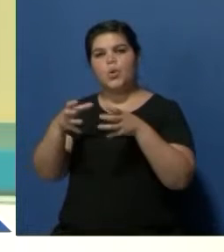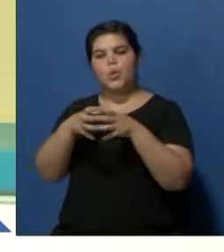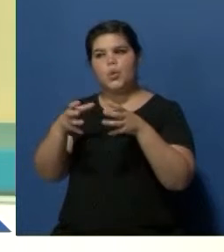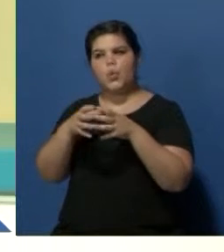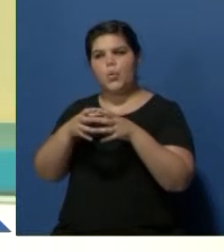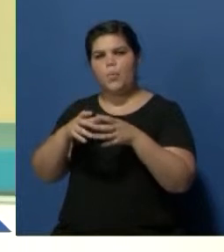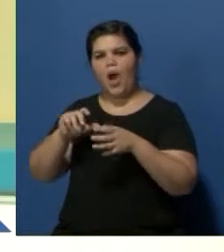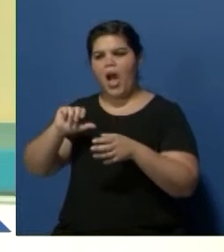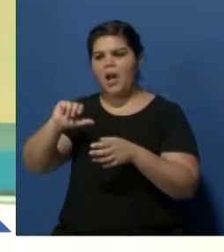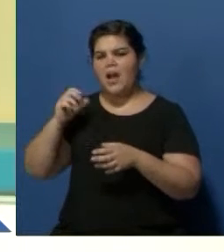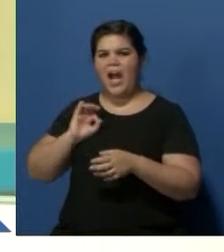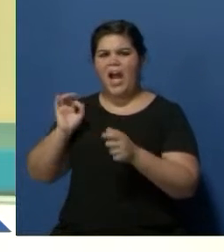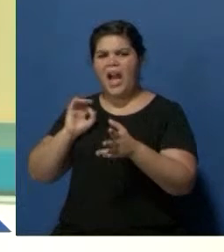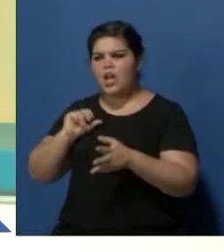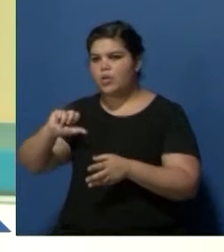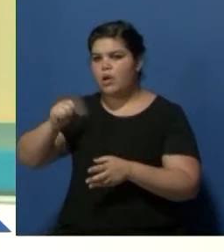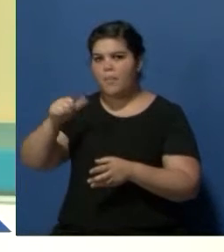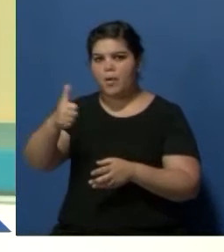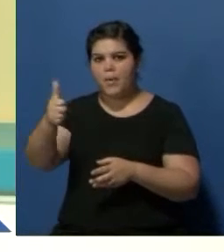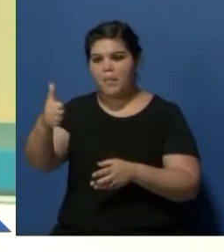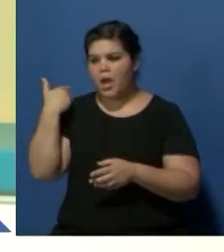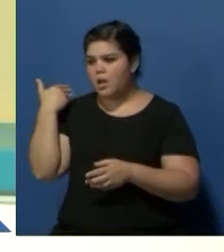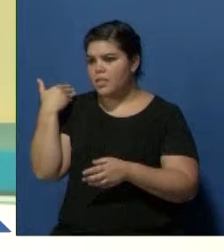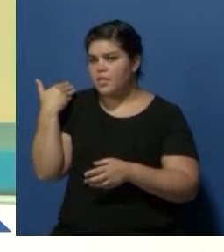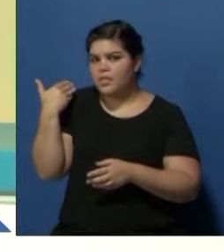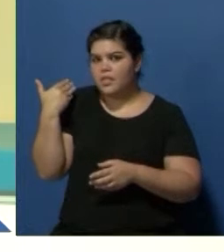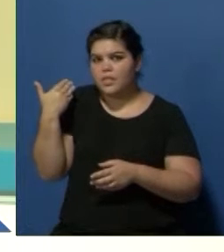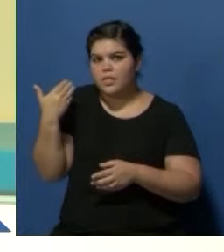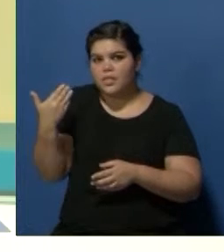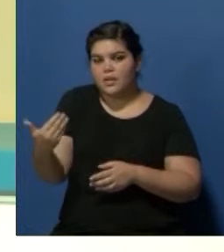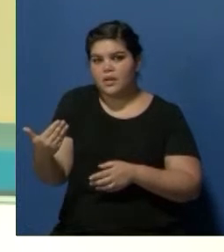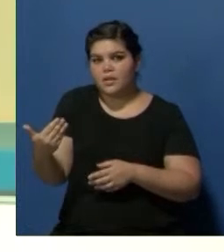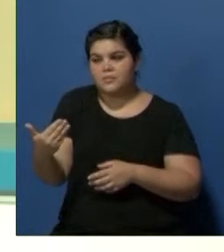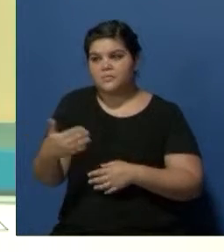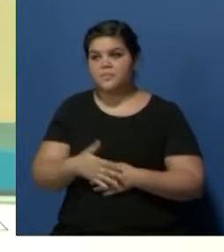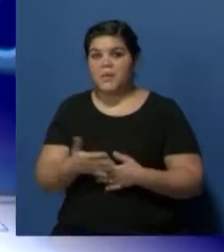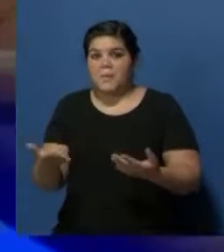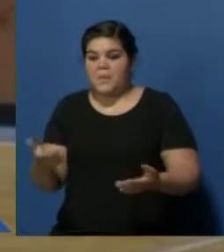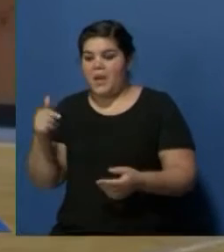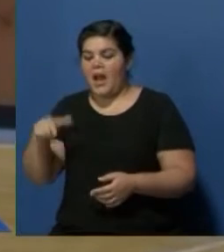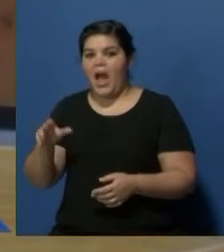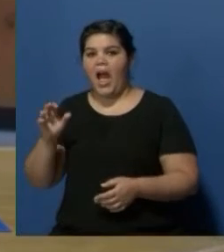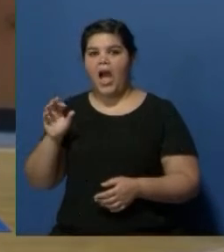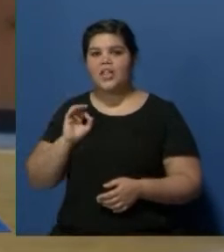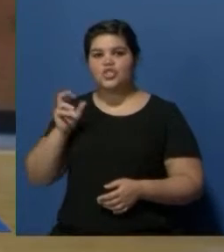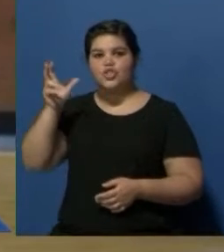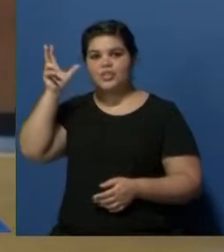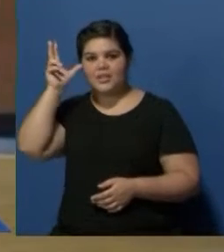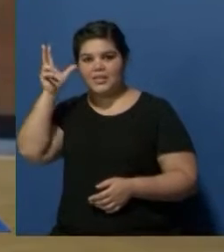durante tantos años, pero ya había pasado un buen tiempo en ese momento. Y bueno, acá, 38 años